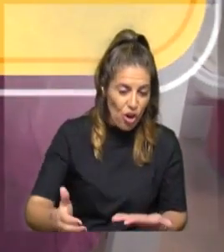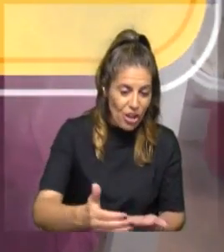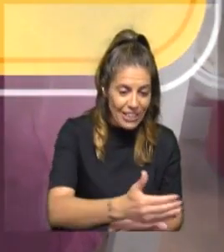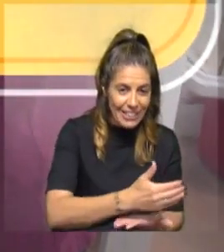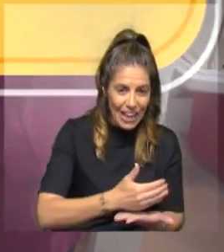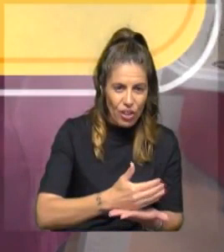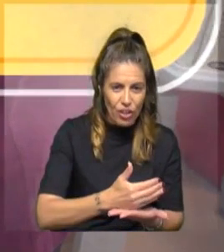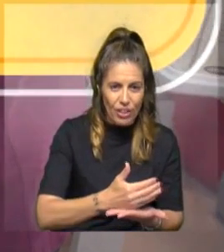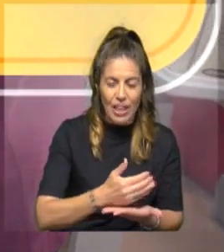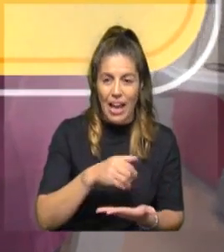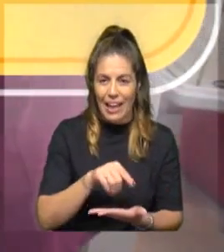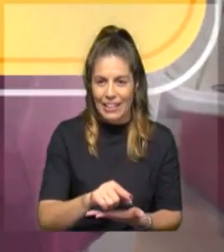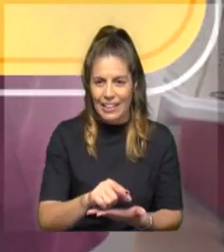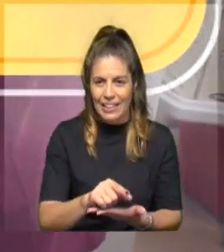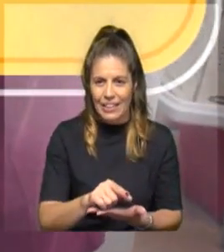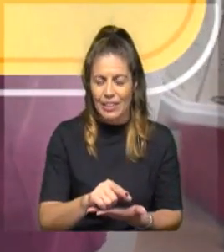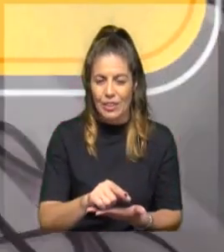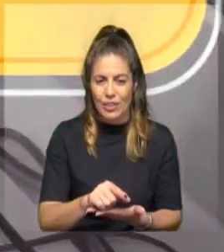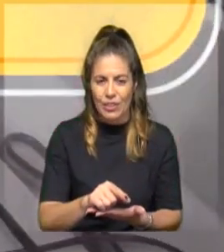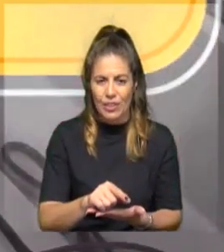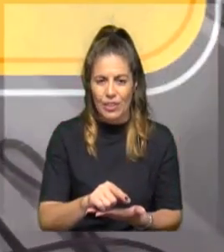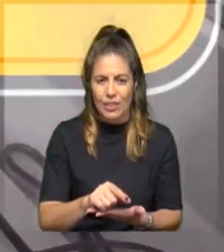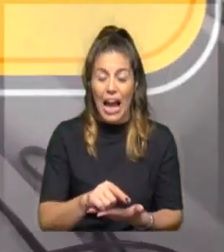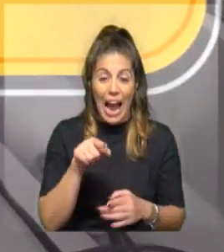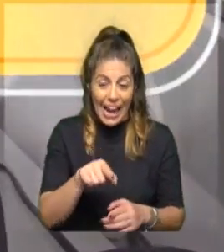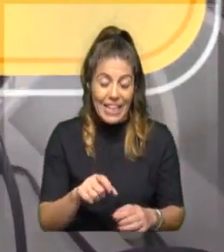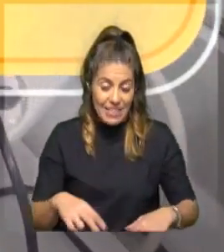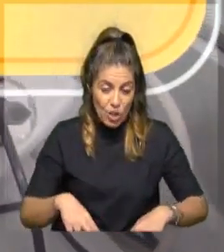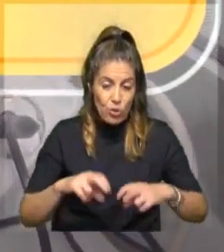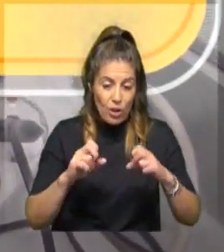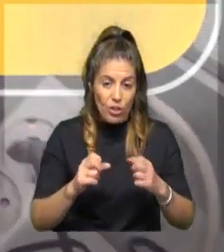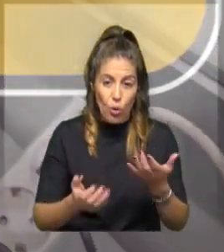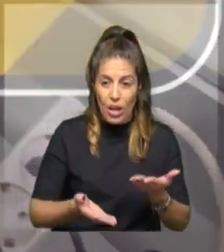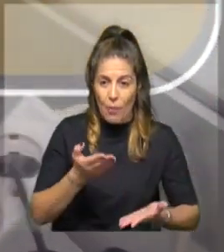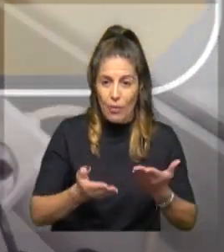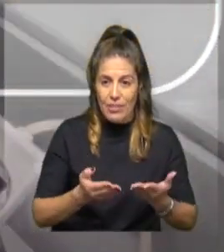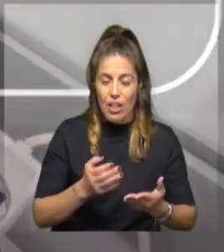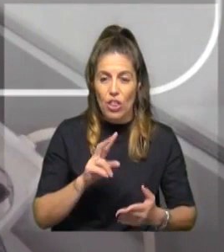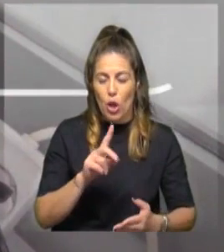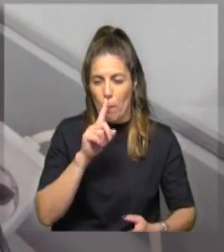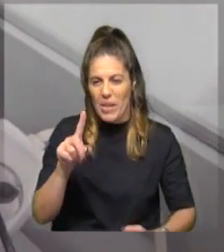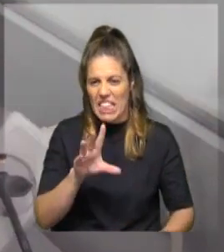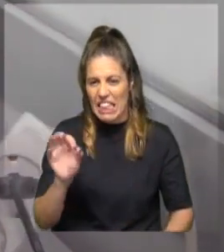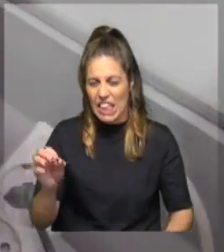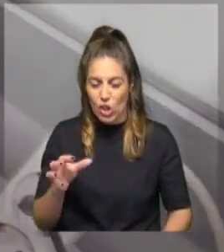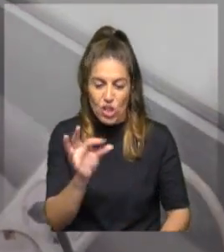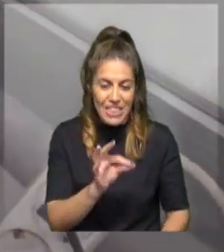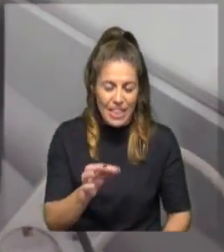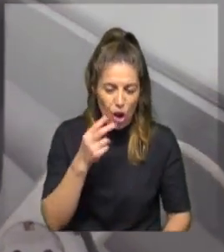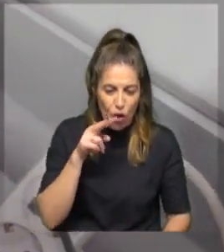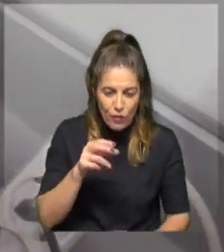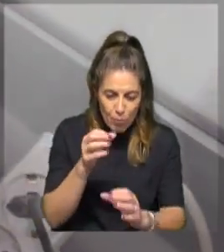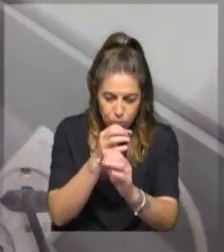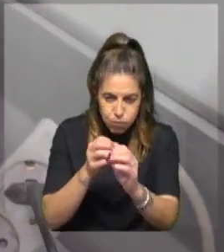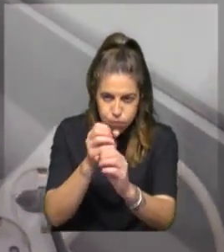colectar y colectar y colectamos, en ese caso fue una tesis de maestría, alrededor de 2.500 insectos. Los miramos abajo de la lupa,